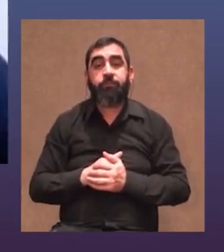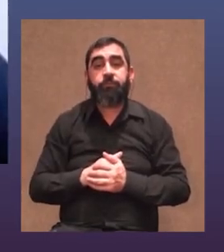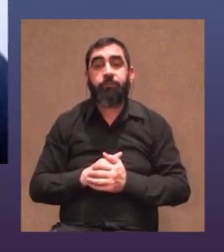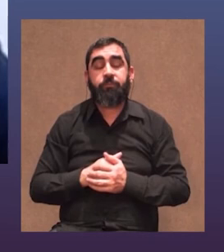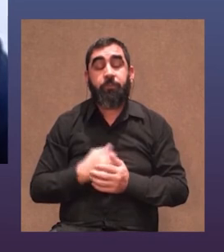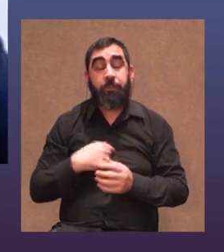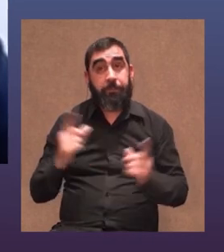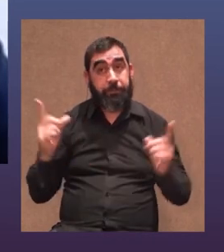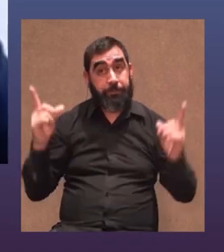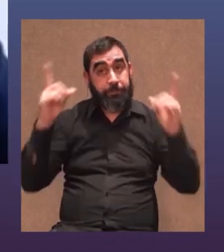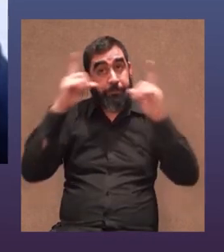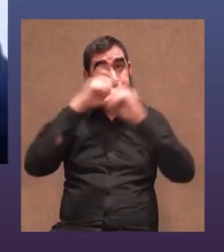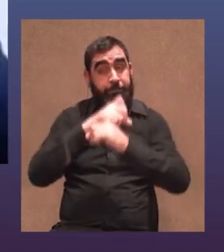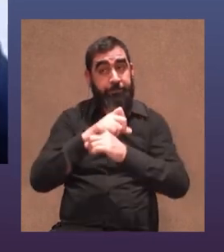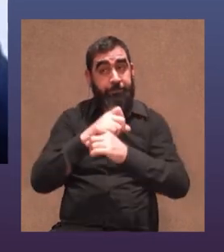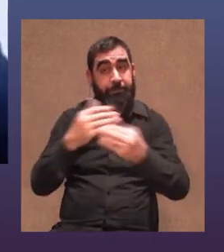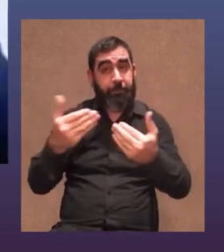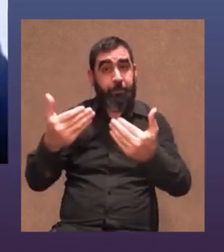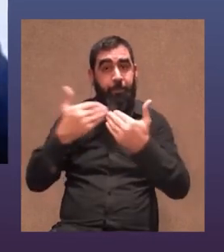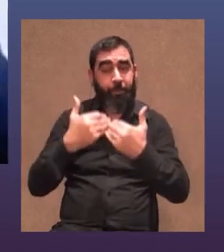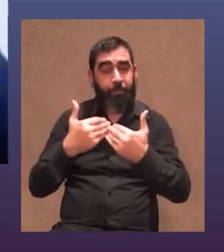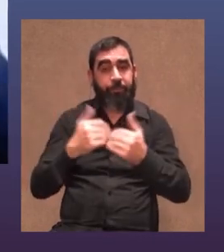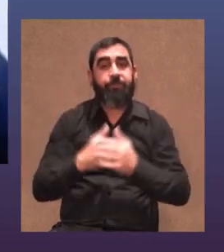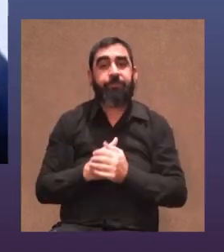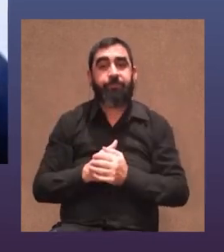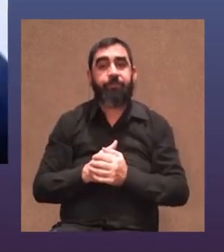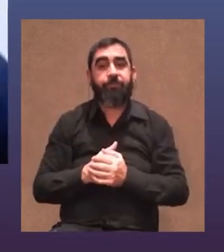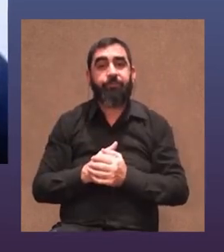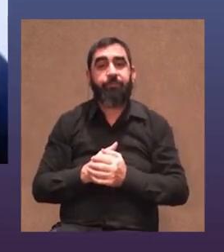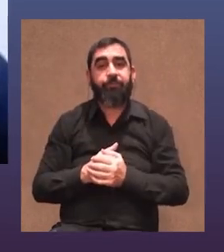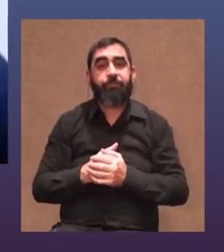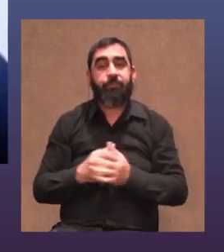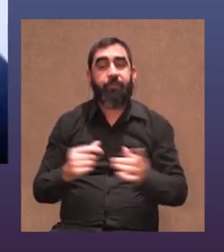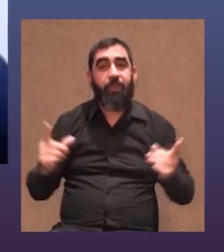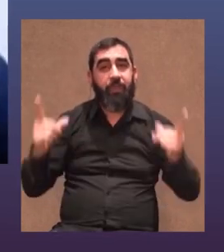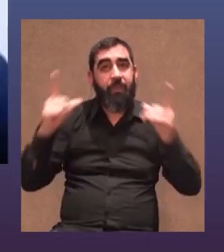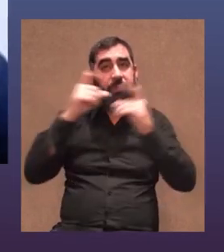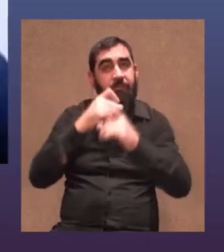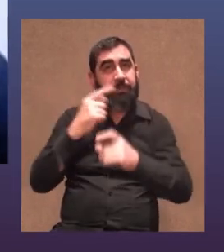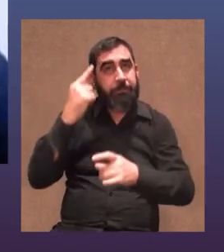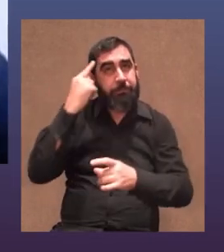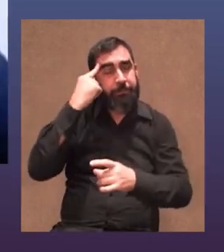Súper difícil lo que preguntaste. Bueno. es difícil razonar, no.